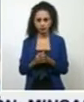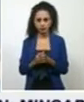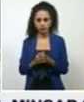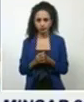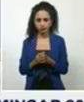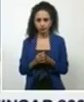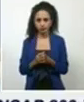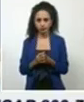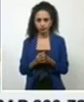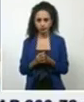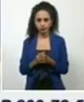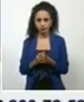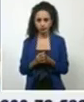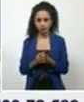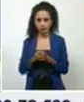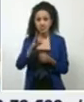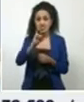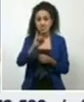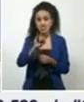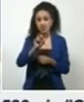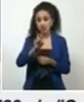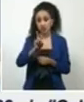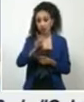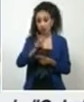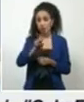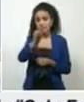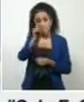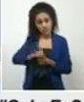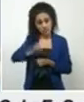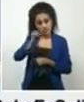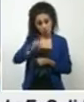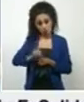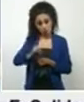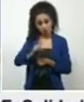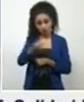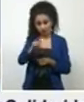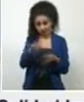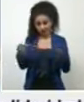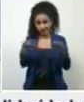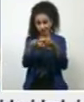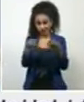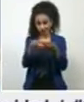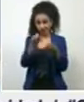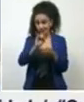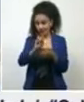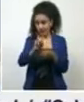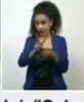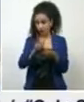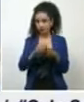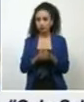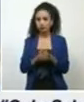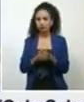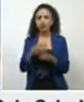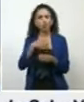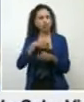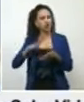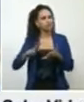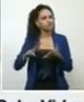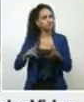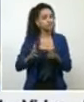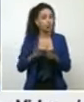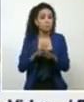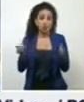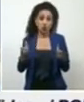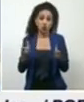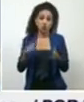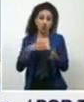Que 62 de estas personas han tenido complicaciones todavía mayores y